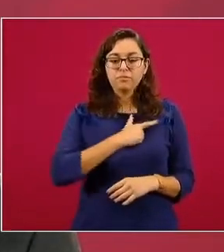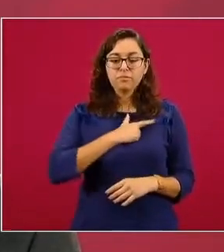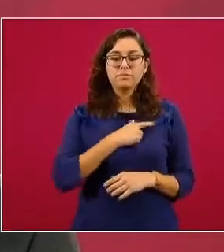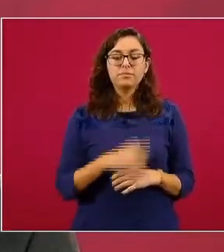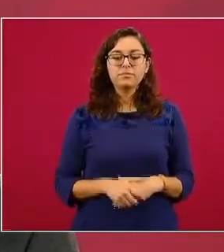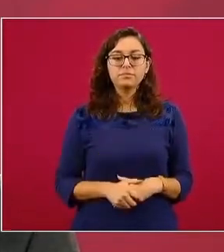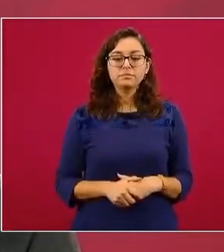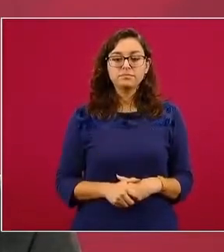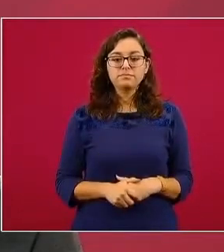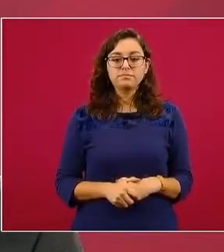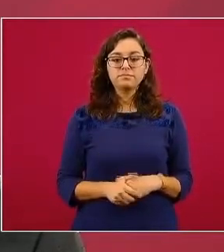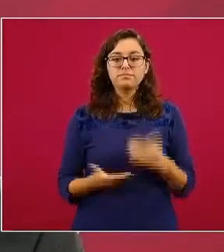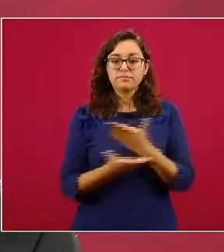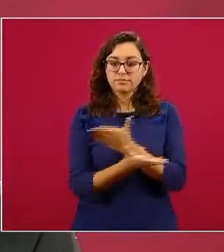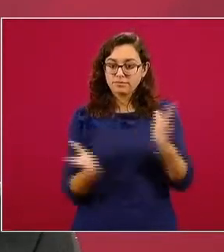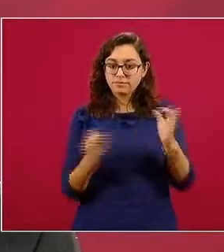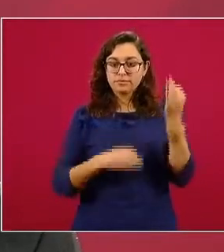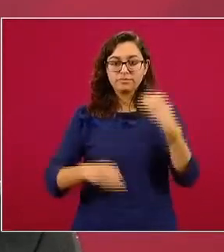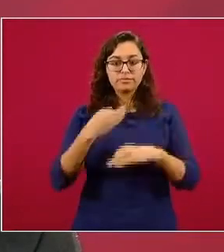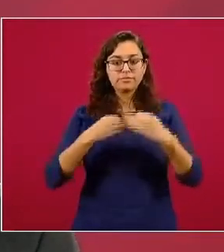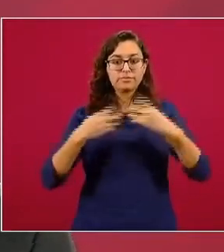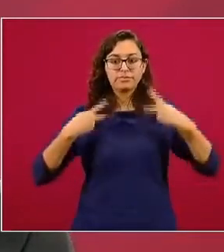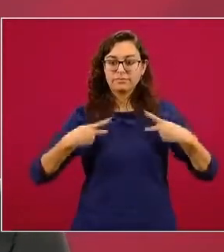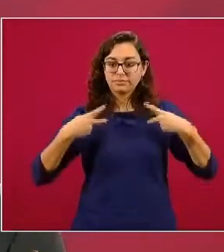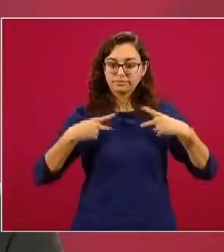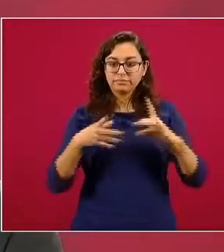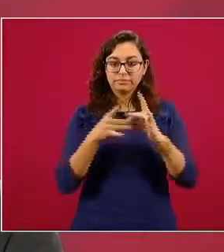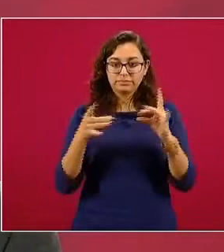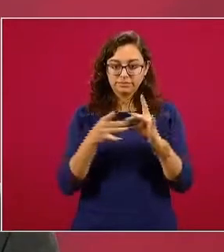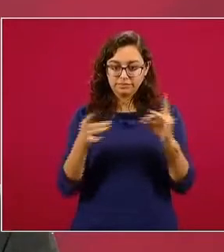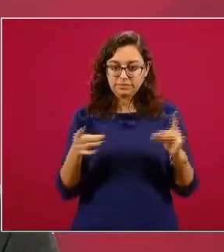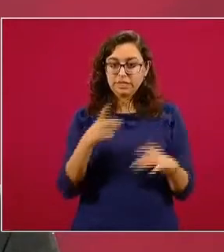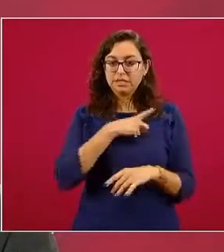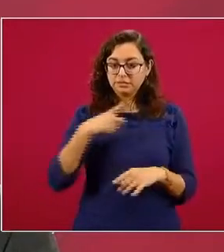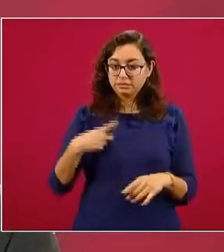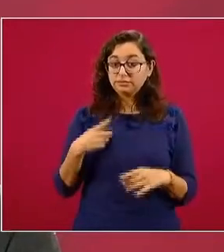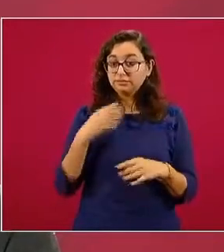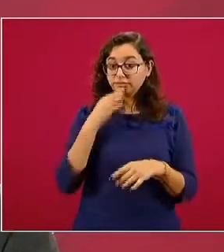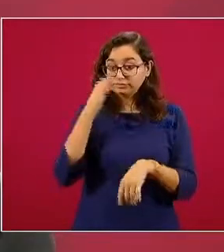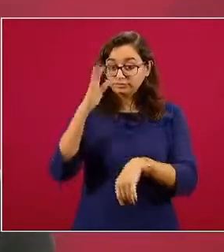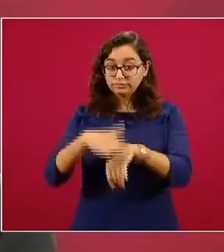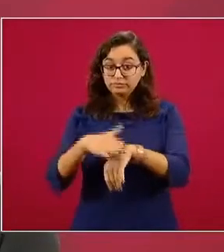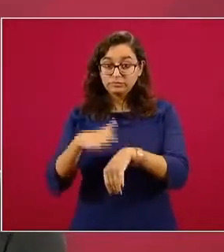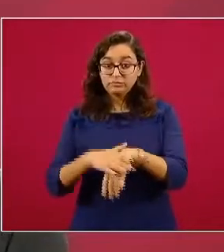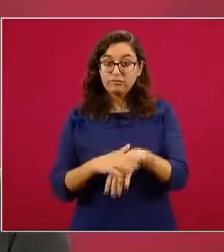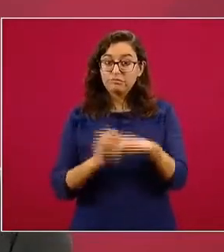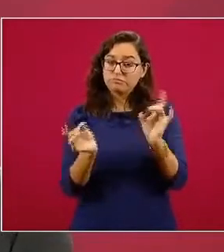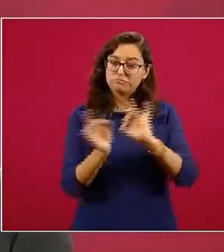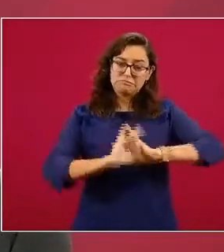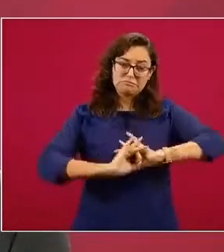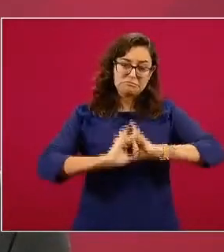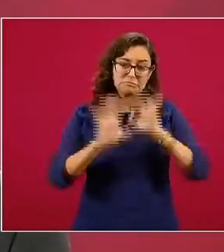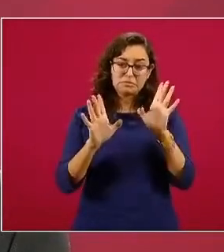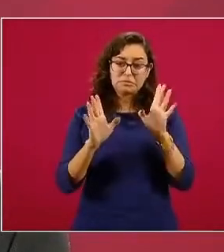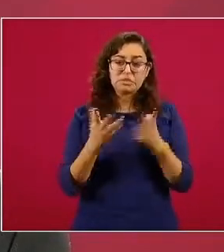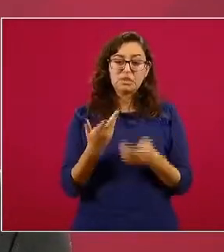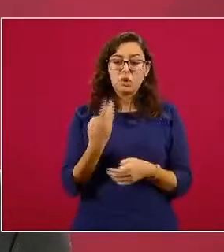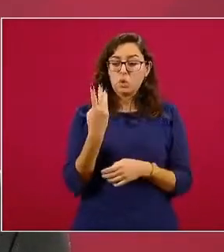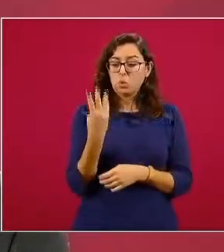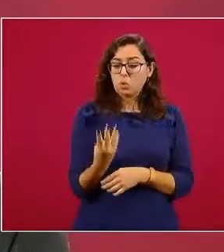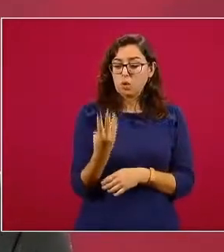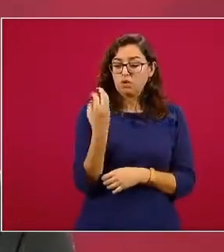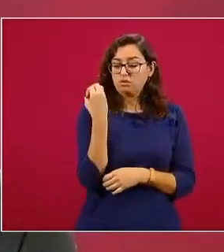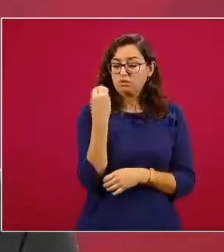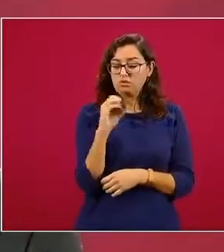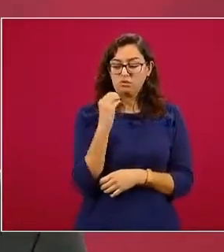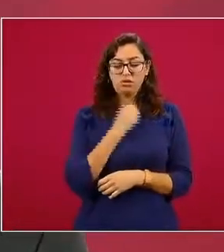de todos quienes nos escuchan, la primera pregunta se refiere a un evento muy desafortunado que ocurrió el pasado 4 de